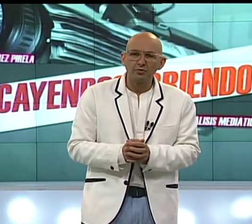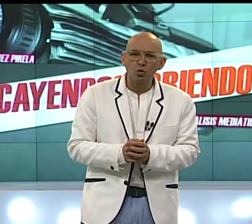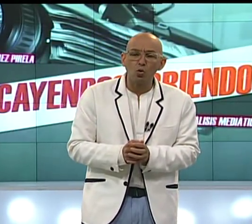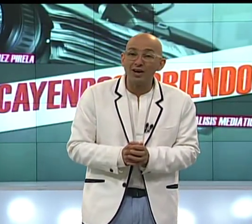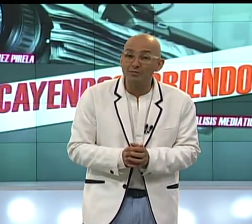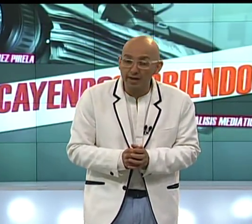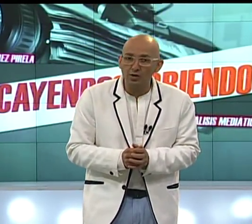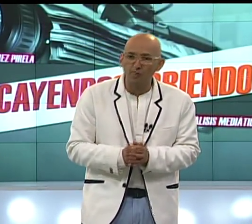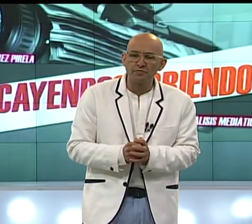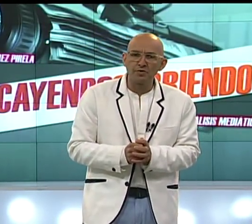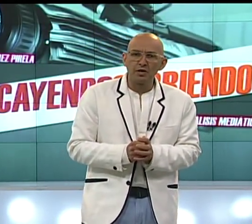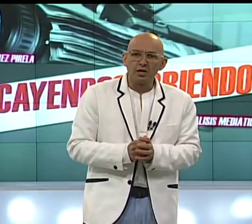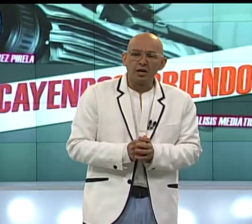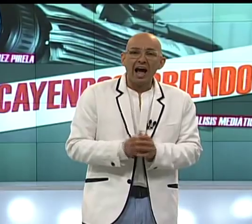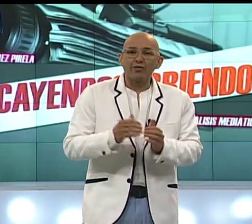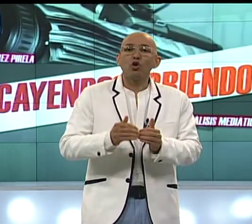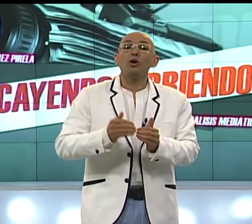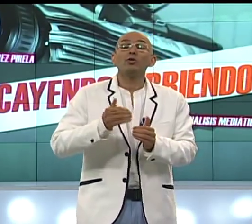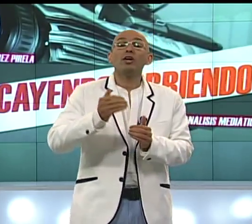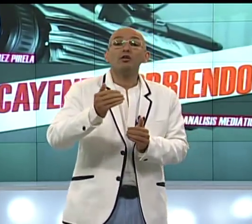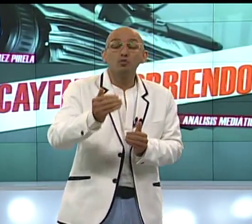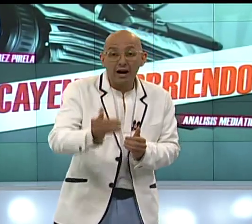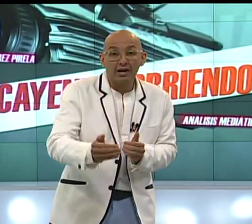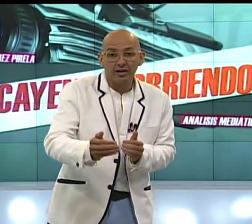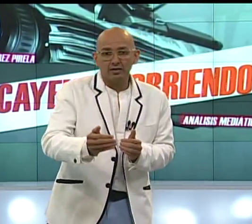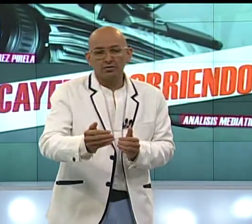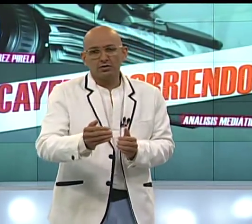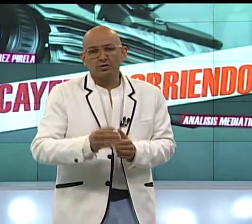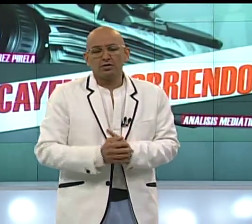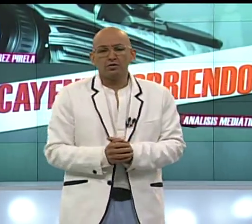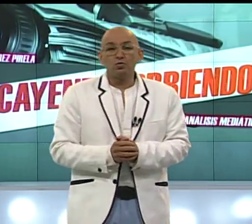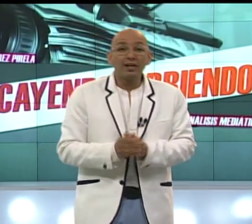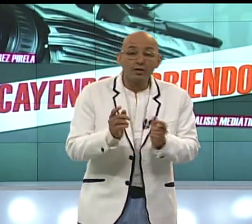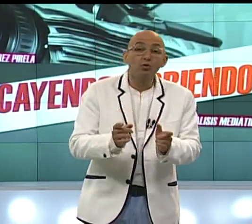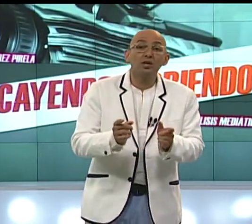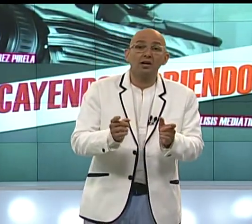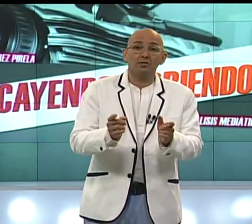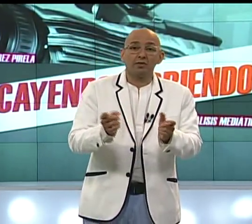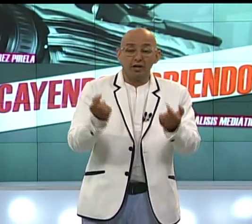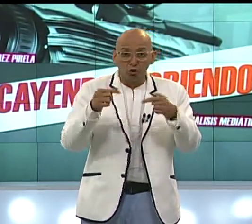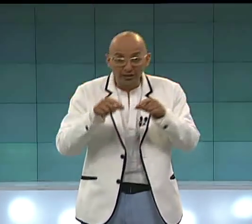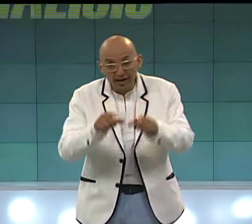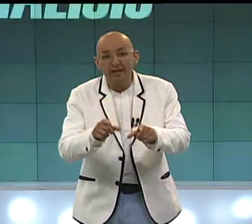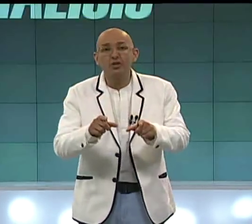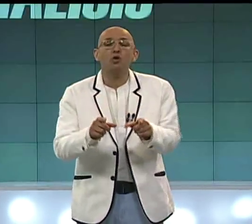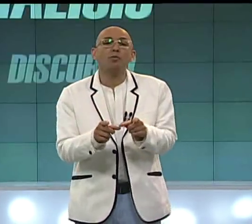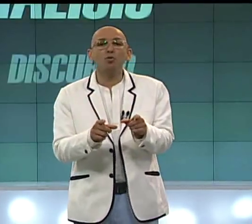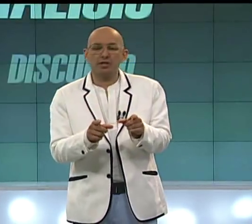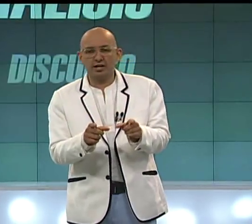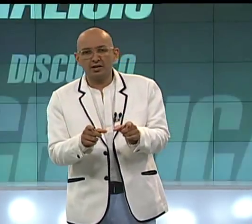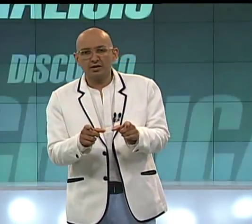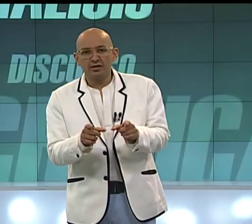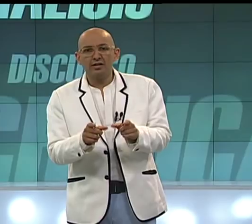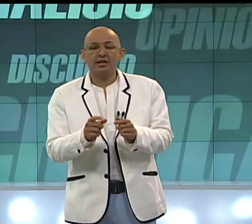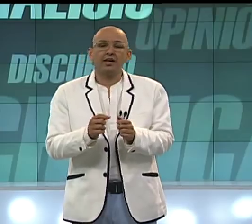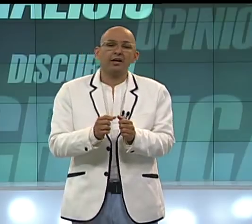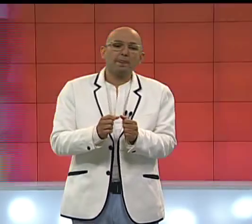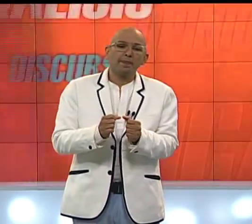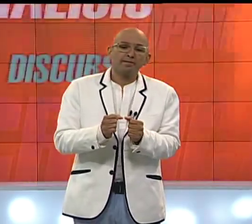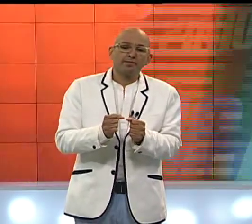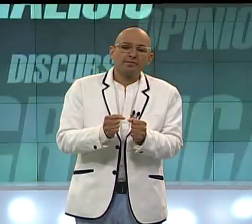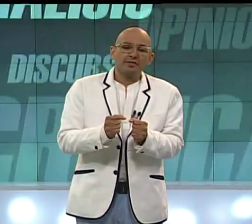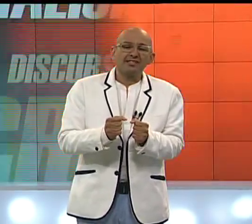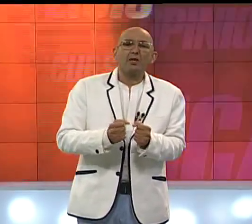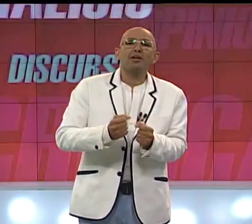llamado guarimbero. A todo esto hay que sumarle una denuncia que usted hizo pública y